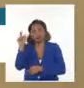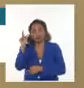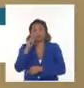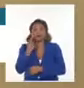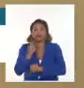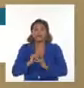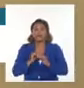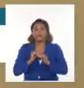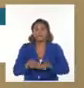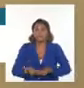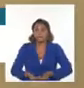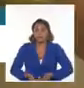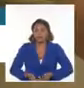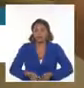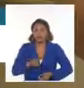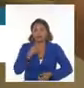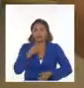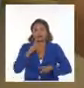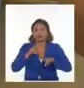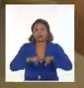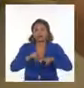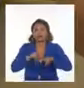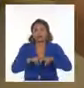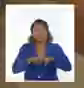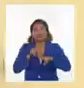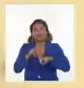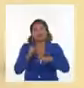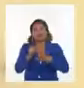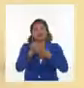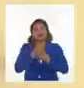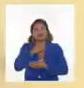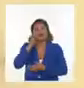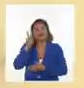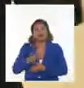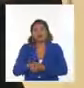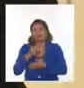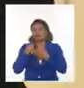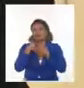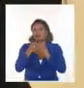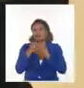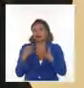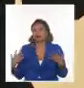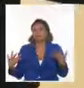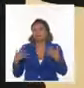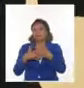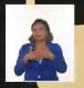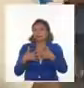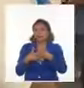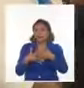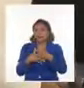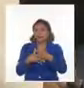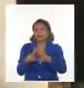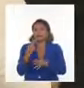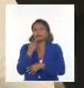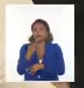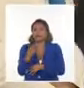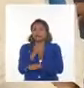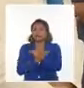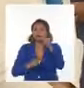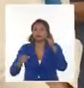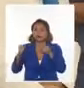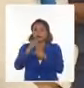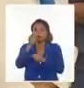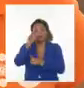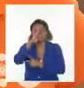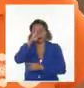Ginecoobstétrico Eusebio Hernández en La Habana permitió evaluar los aportes del vínculo interagencial que responde a las prioridades del país.